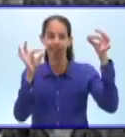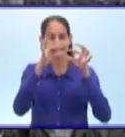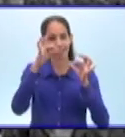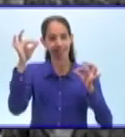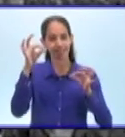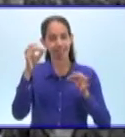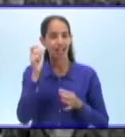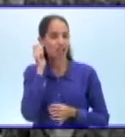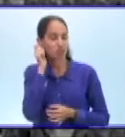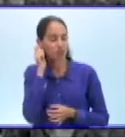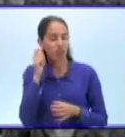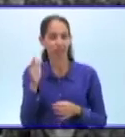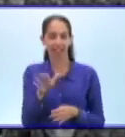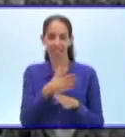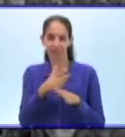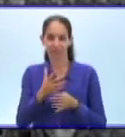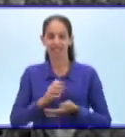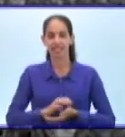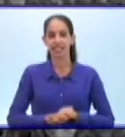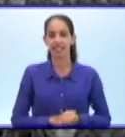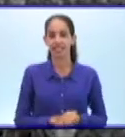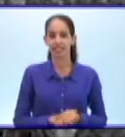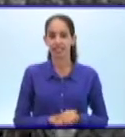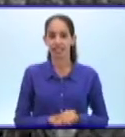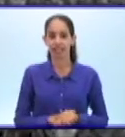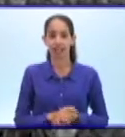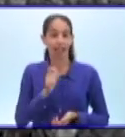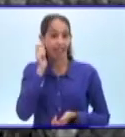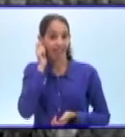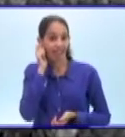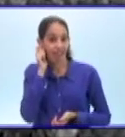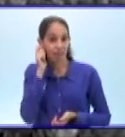que en el alma de Carmen la hallaría.